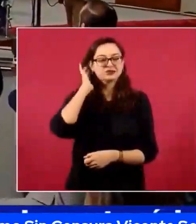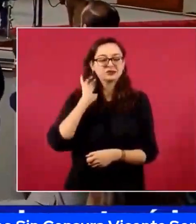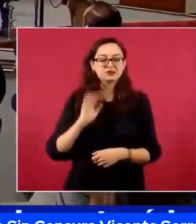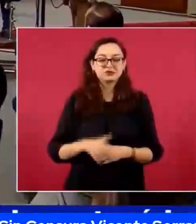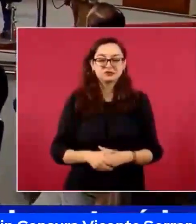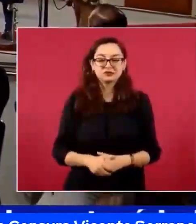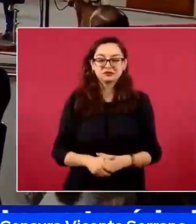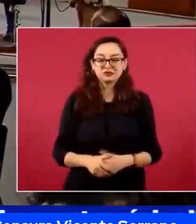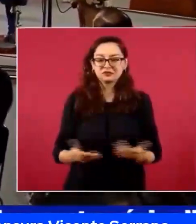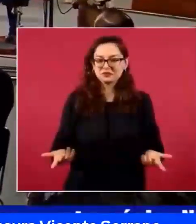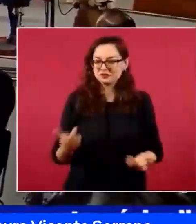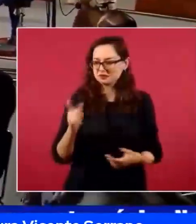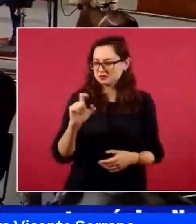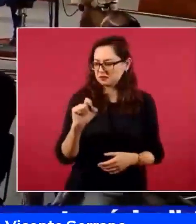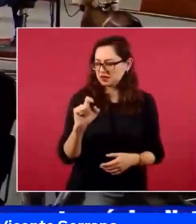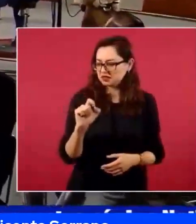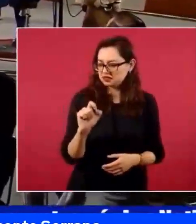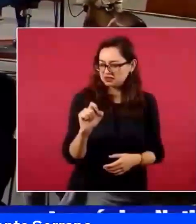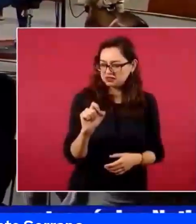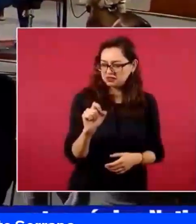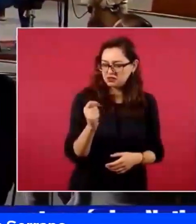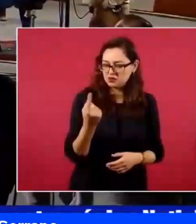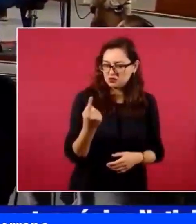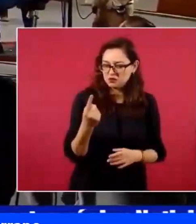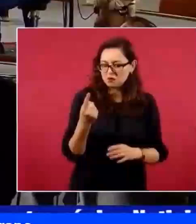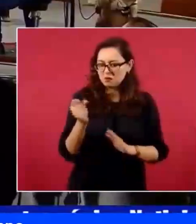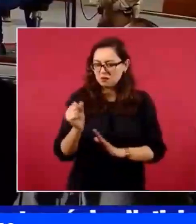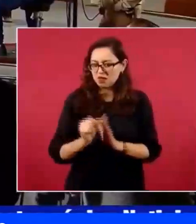como 20, 21 meses.